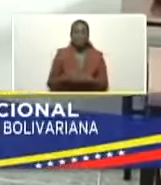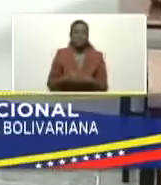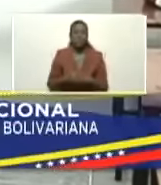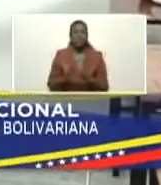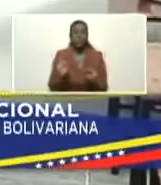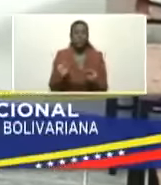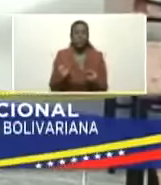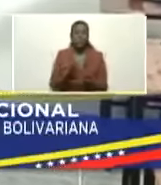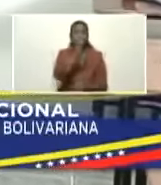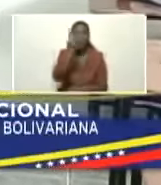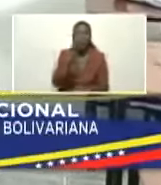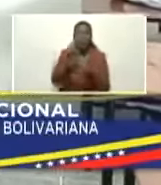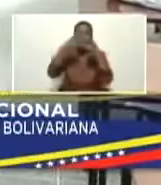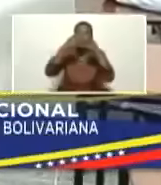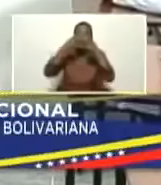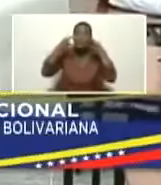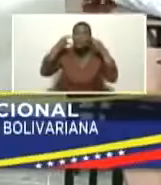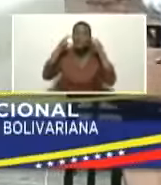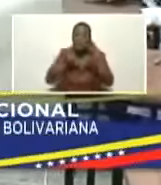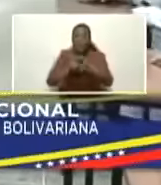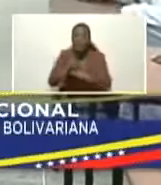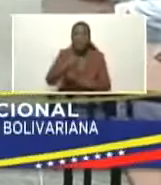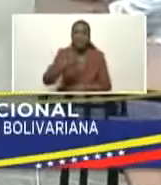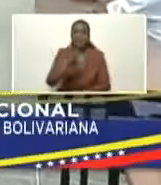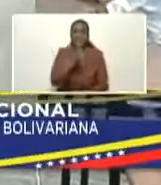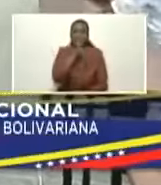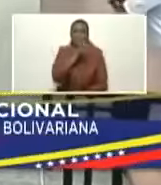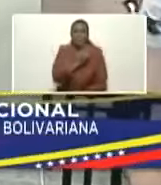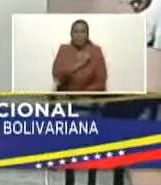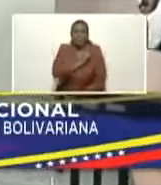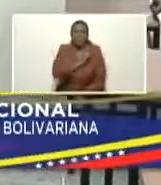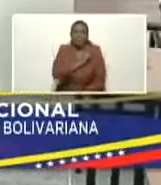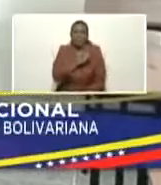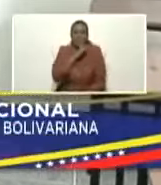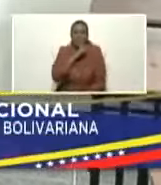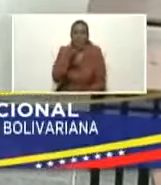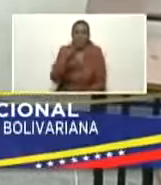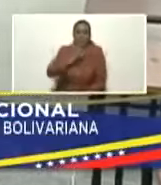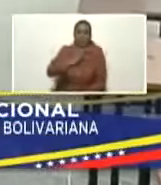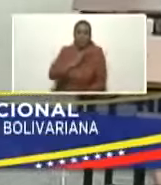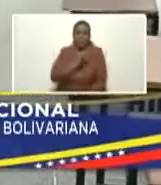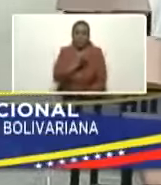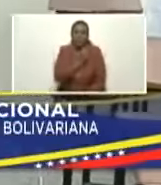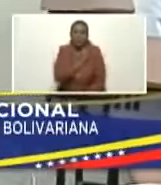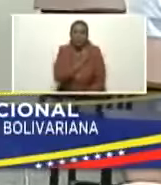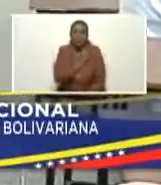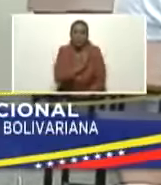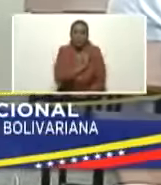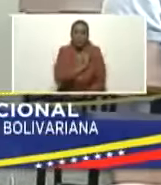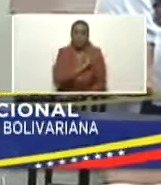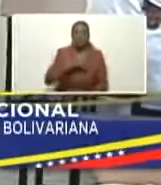Y está usando tapabocas. Me da miedo entrar. Me da miedo entrar con el tapabocas. ¿Ah?